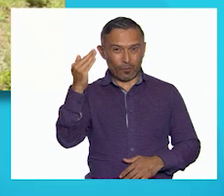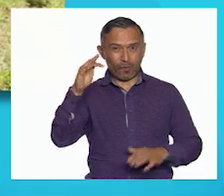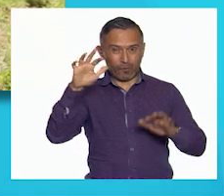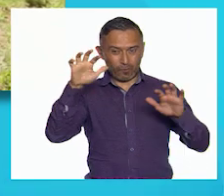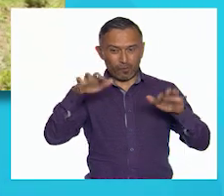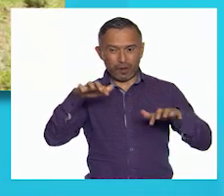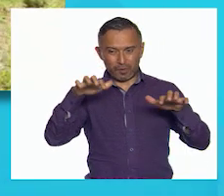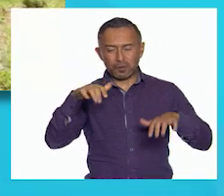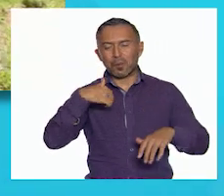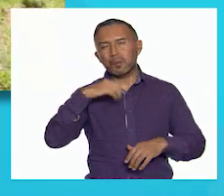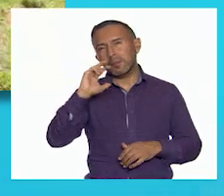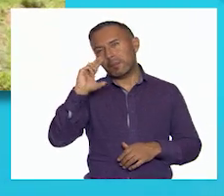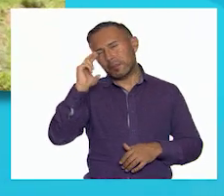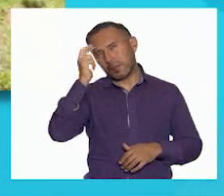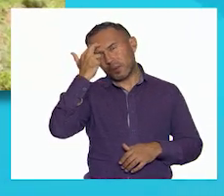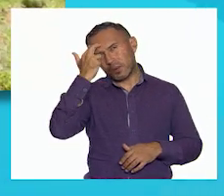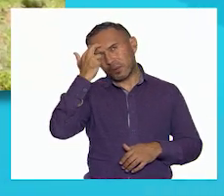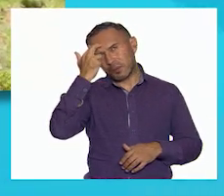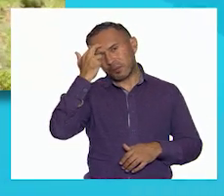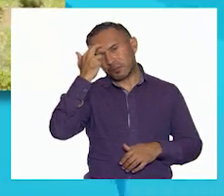yo recuerdo que cuando era